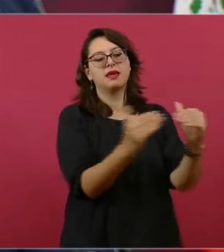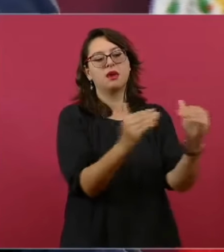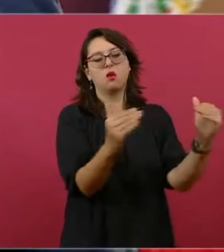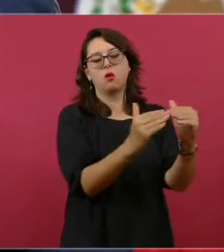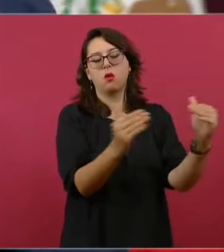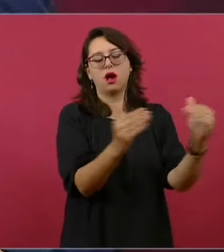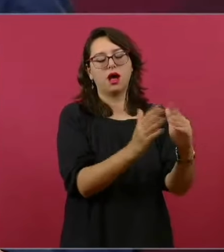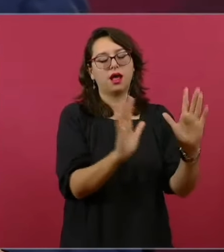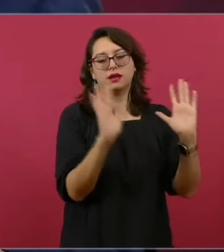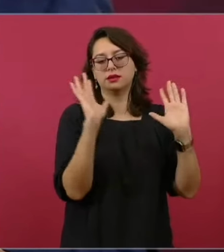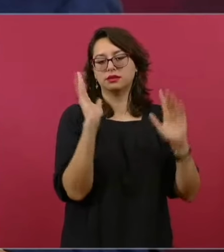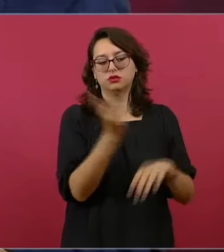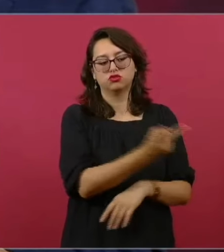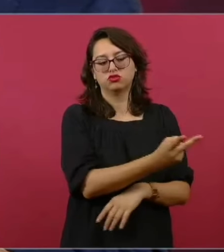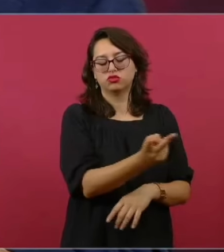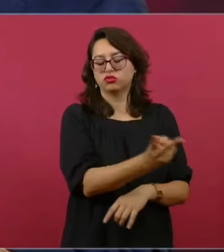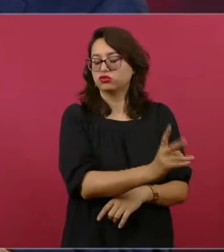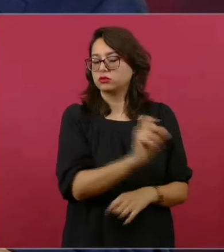Entonces,